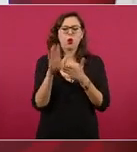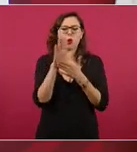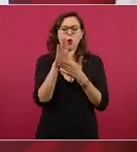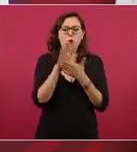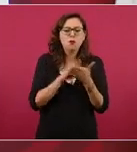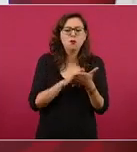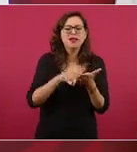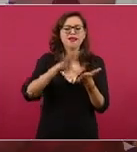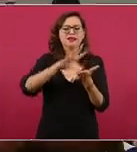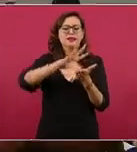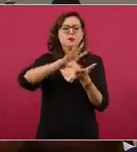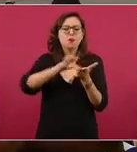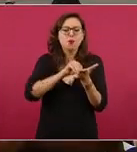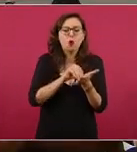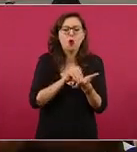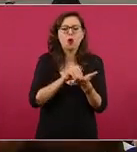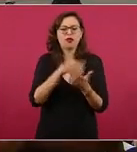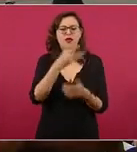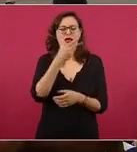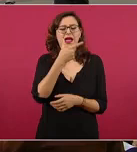Junior.